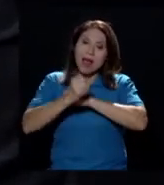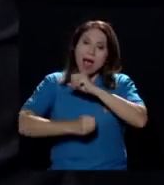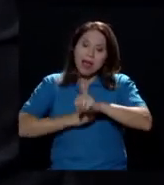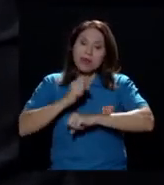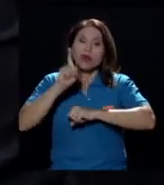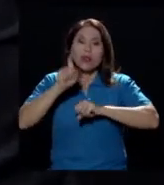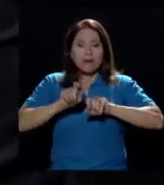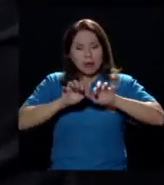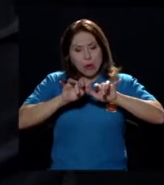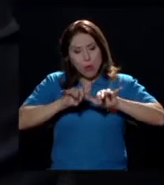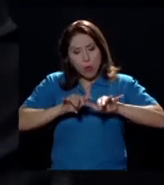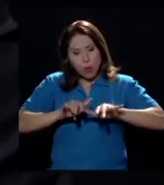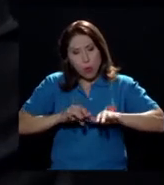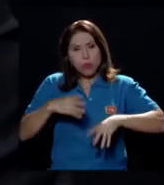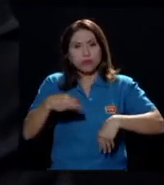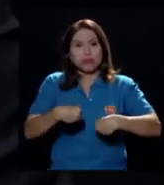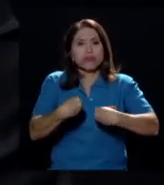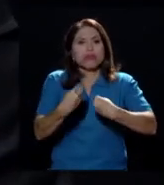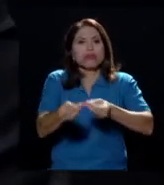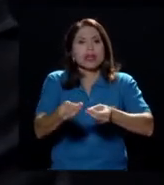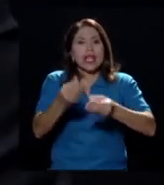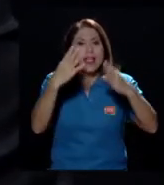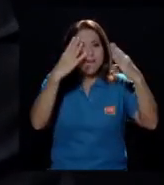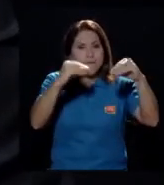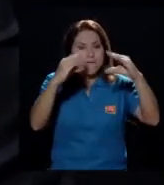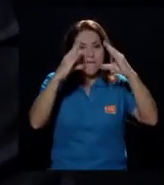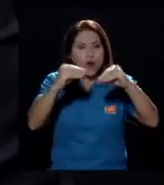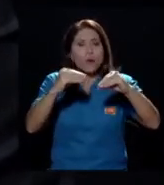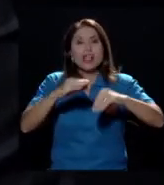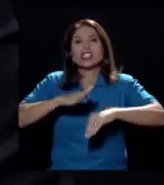impacto de los tratados